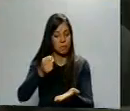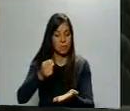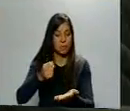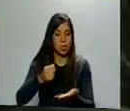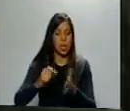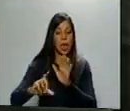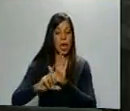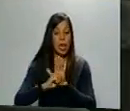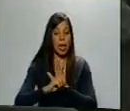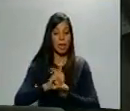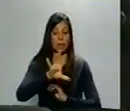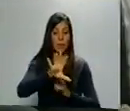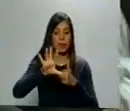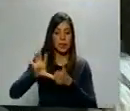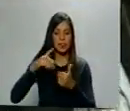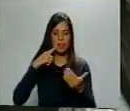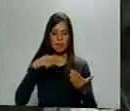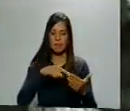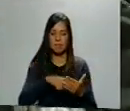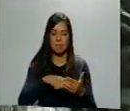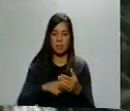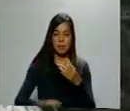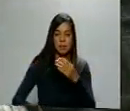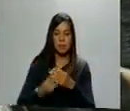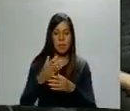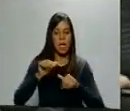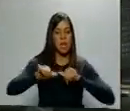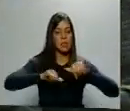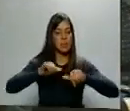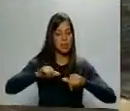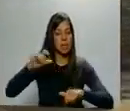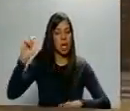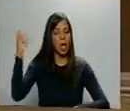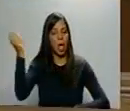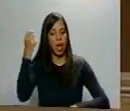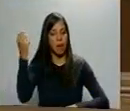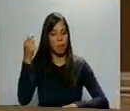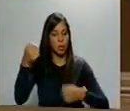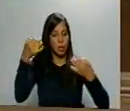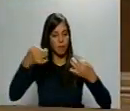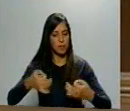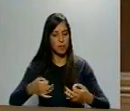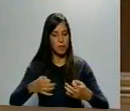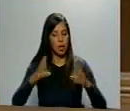ley número 56 que crea el distrito del Alto Apure, publicada en Gaceta